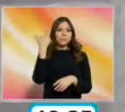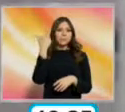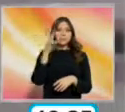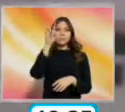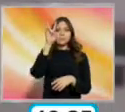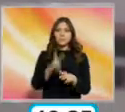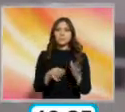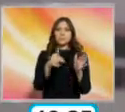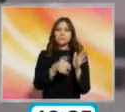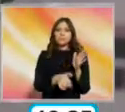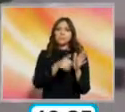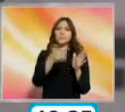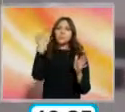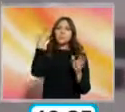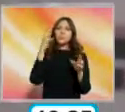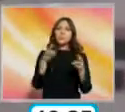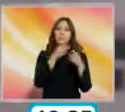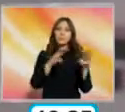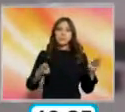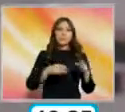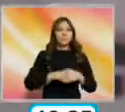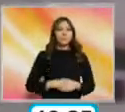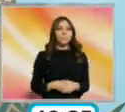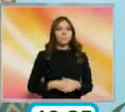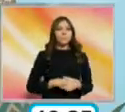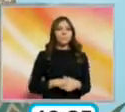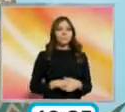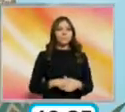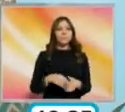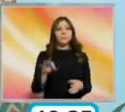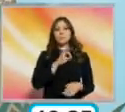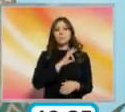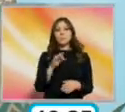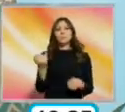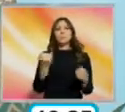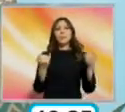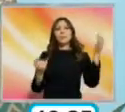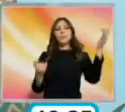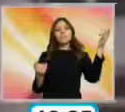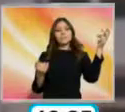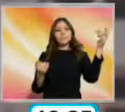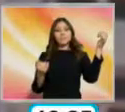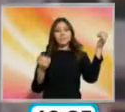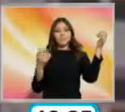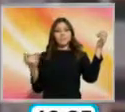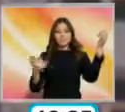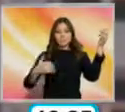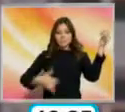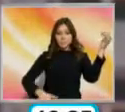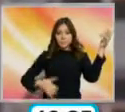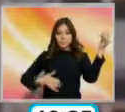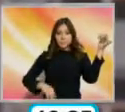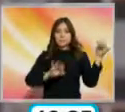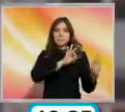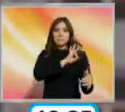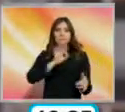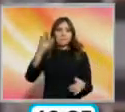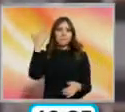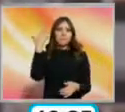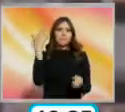verdad? pero mejor aún, No. puedo hacer las notas de la guitarra. A ver, ráspala.